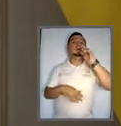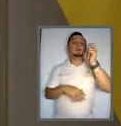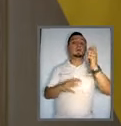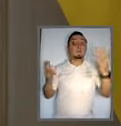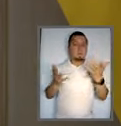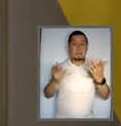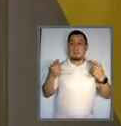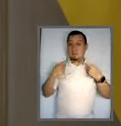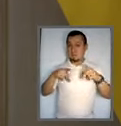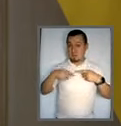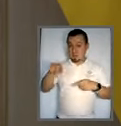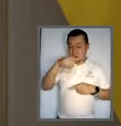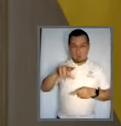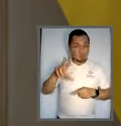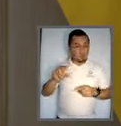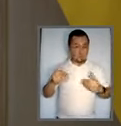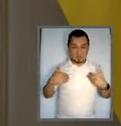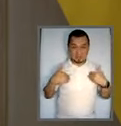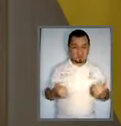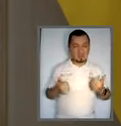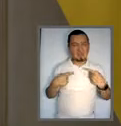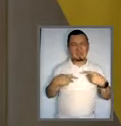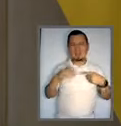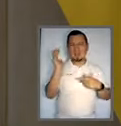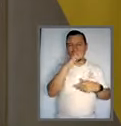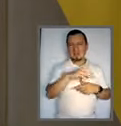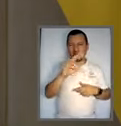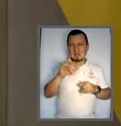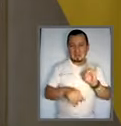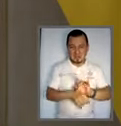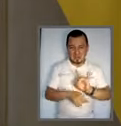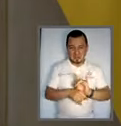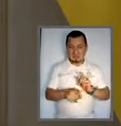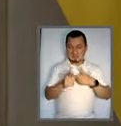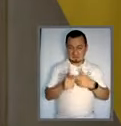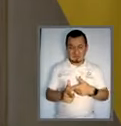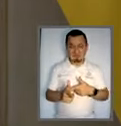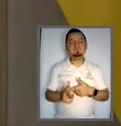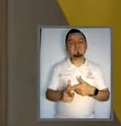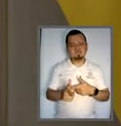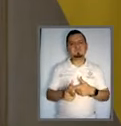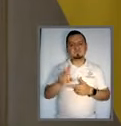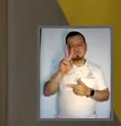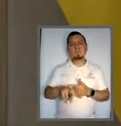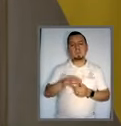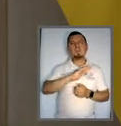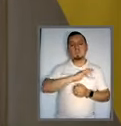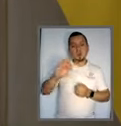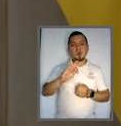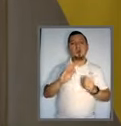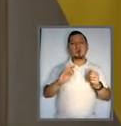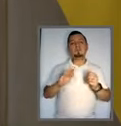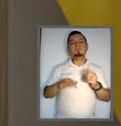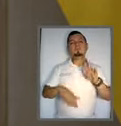es que si la gente no entiende que las medidas de aislamiento social se tienen que mantener, entonces sí estamos en riesgo de reactivar la